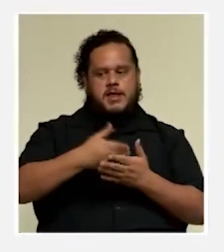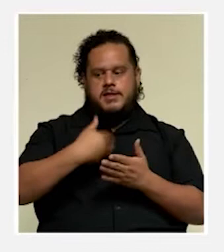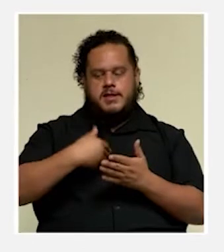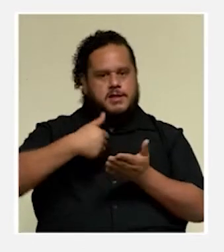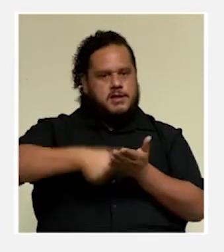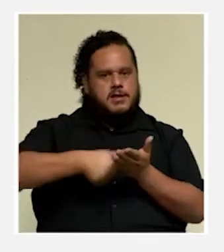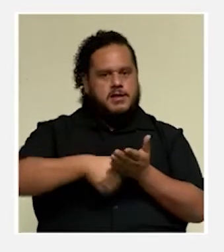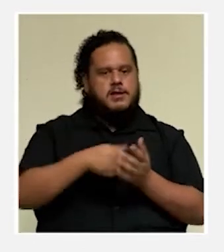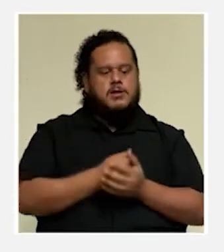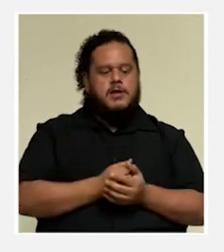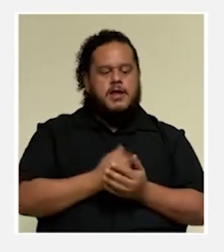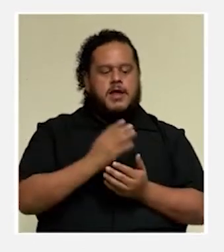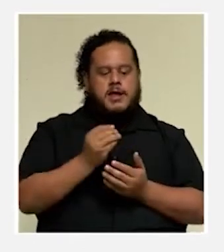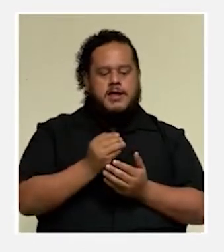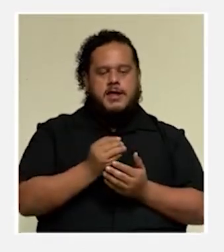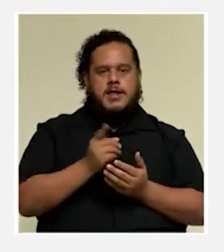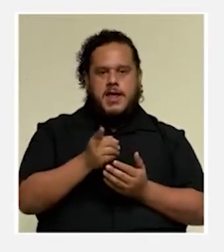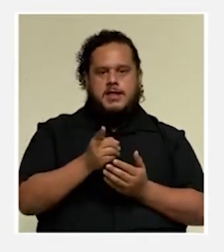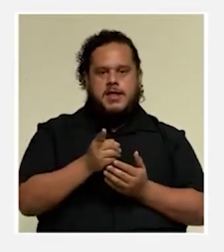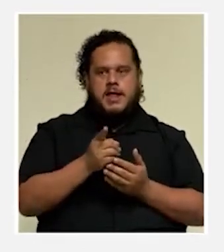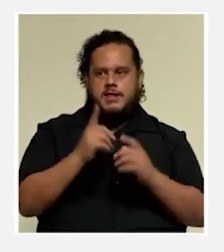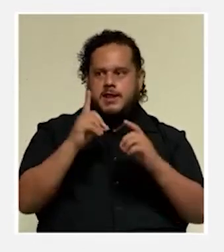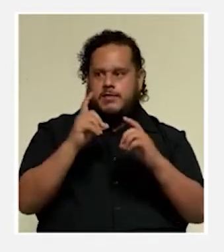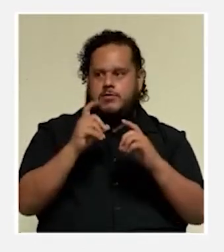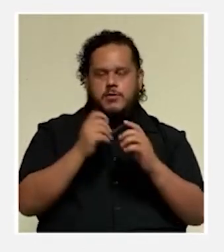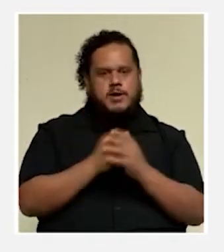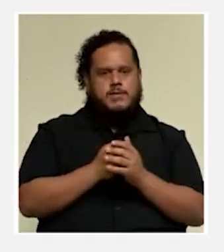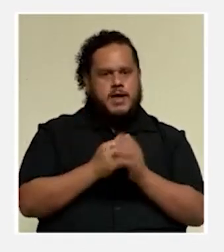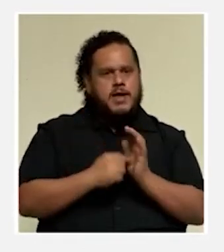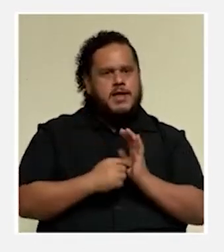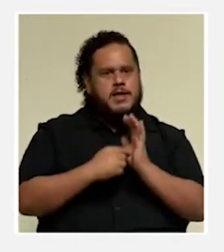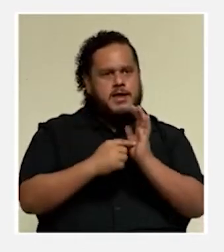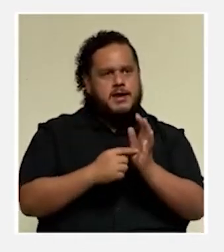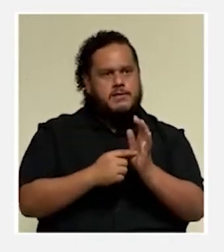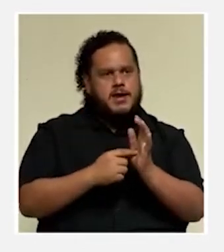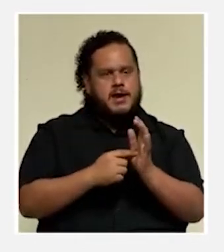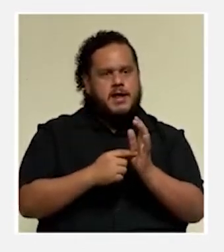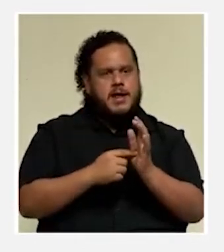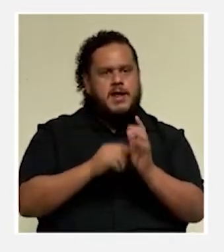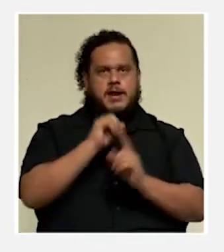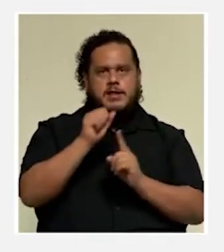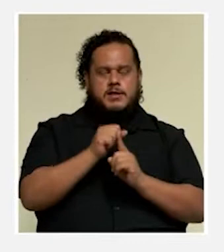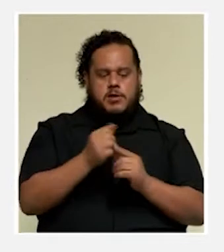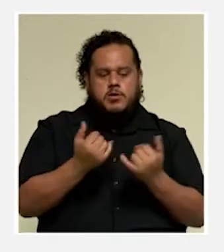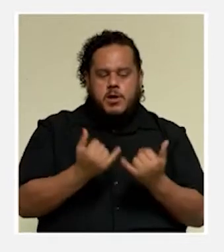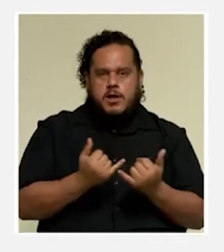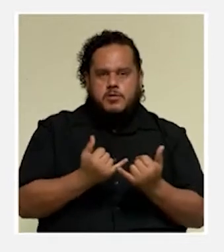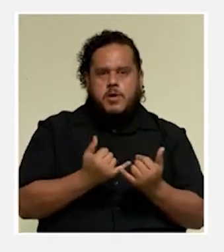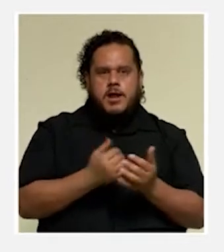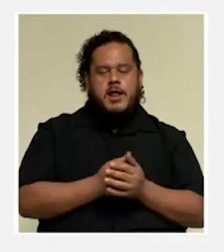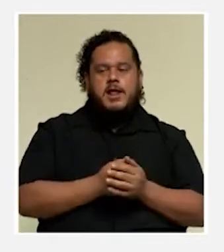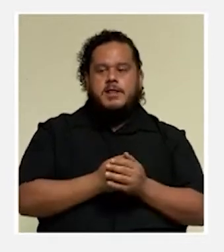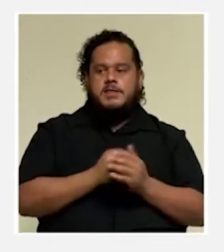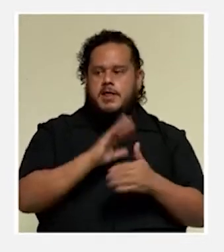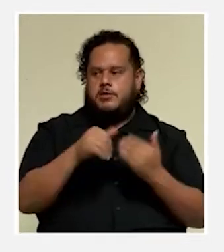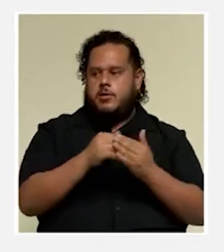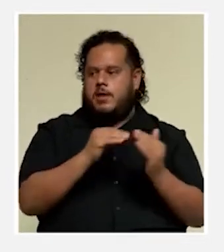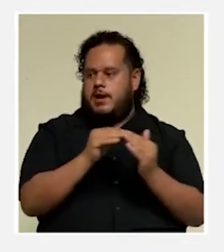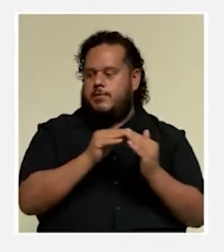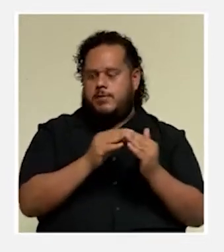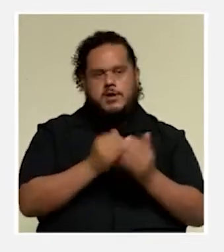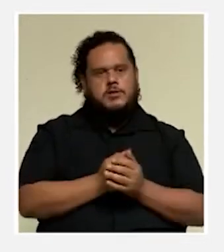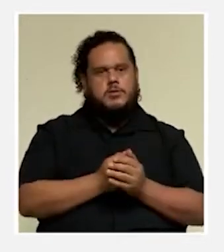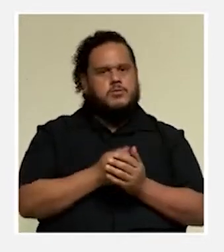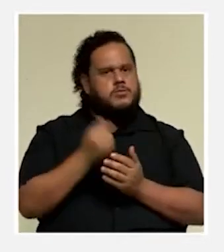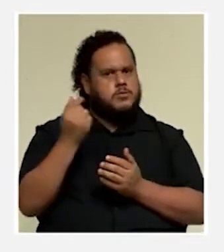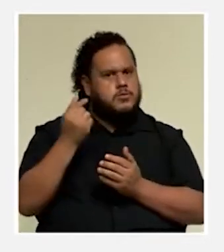y es la fotografía que revela el estado actual de la población indecisa.